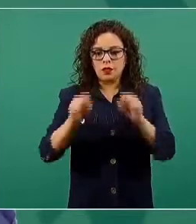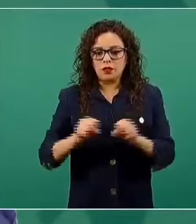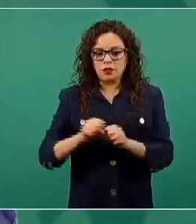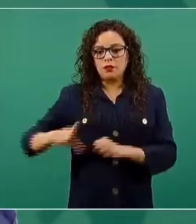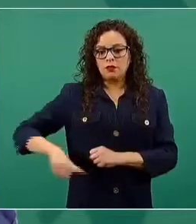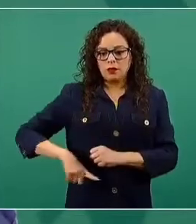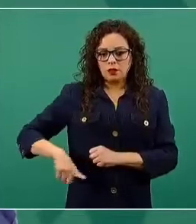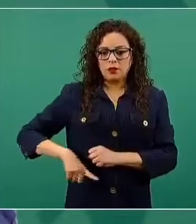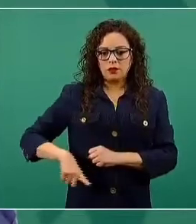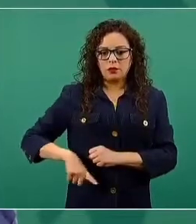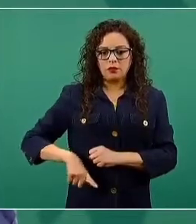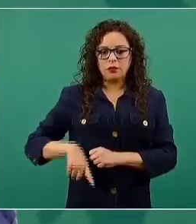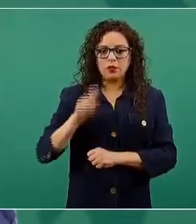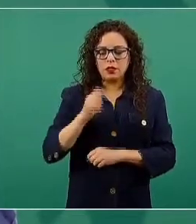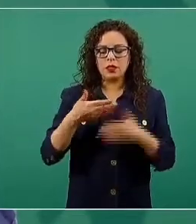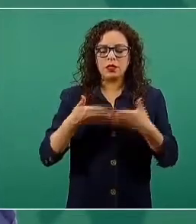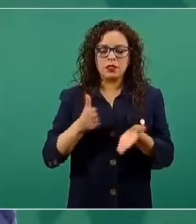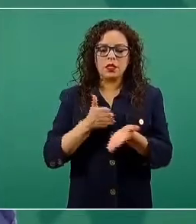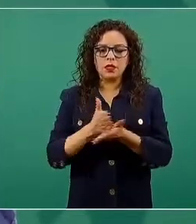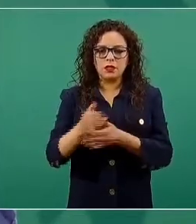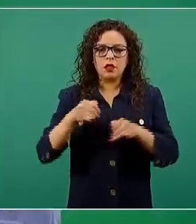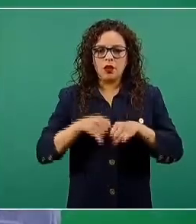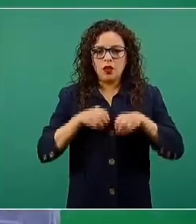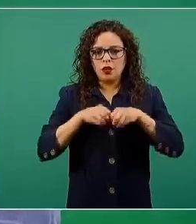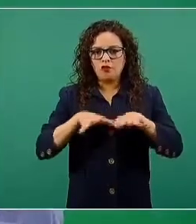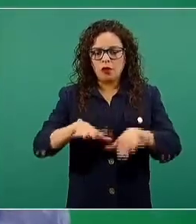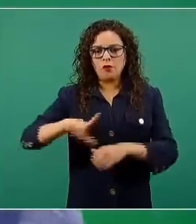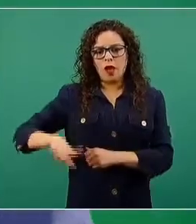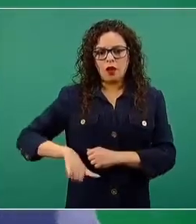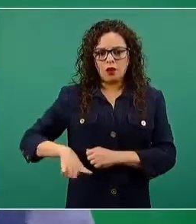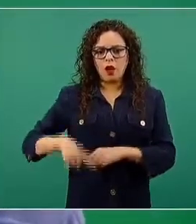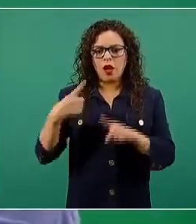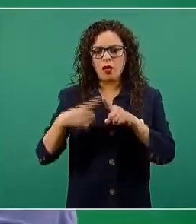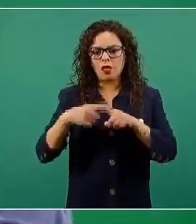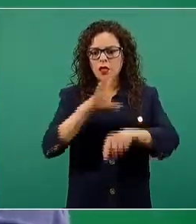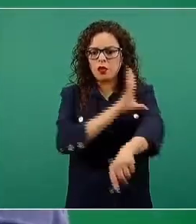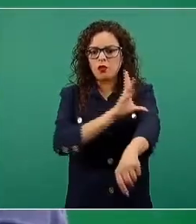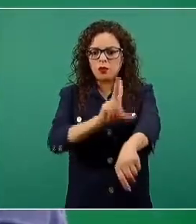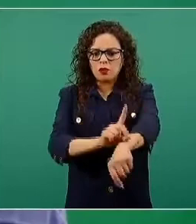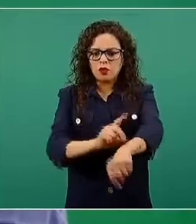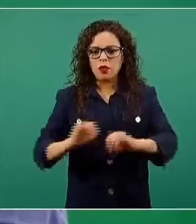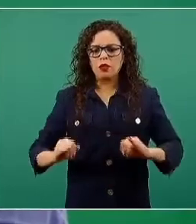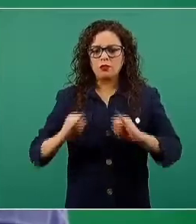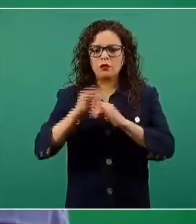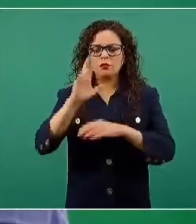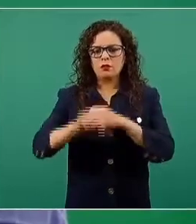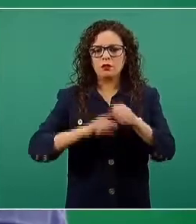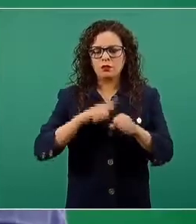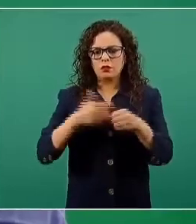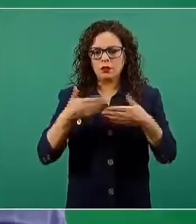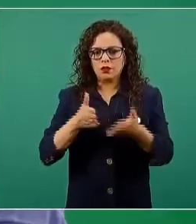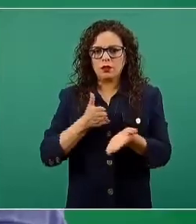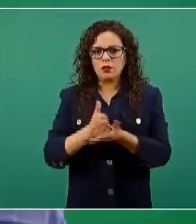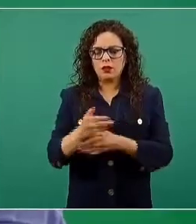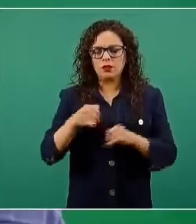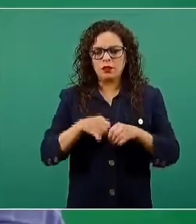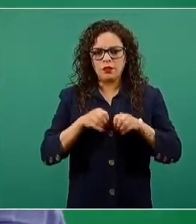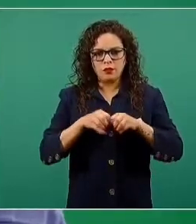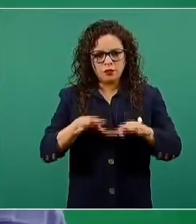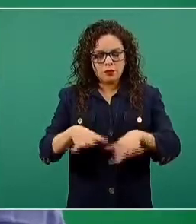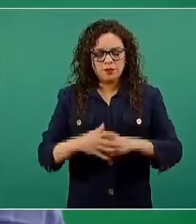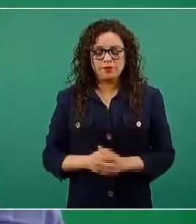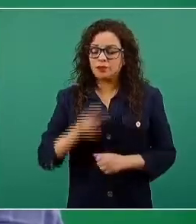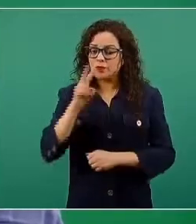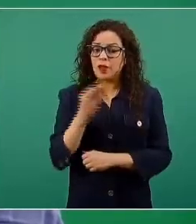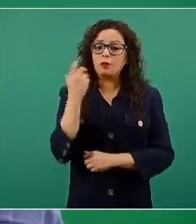de acceso a información gubernamental que coordina el Instituto Nacional de Acceso a la Información. Nos da mucho